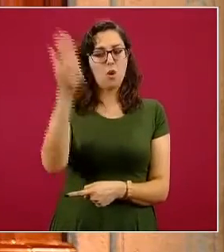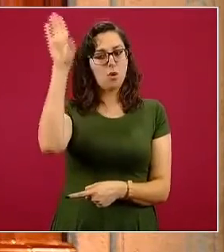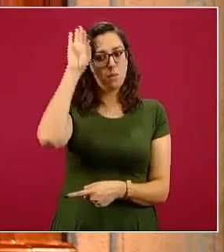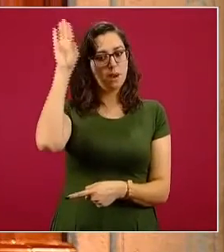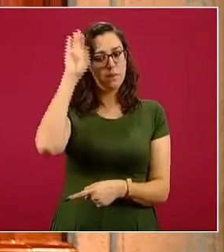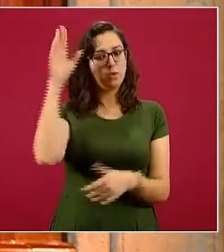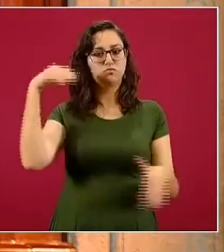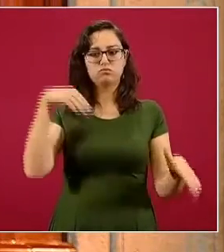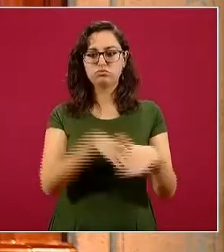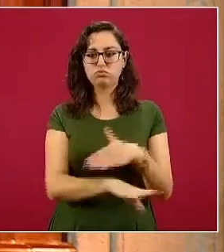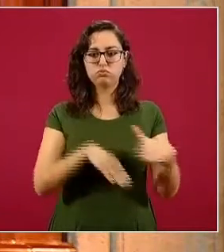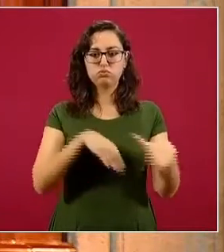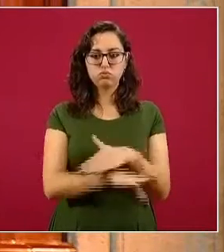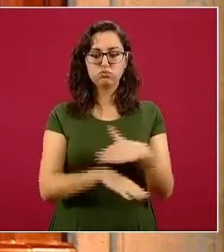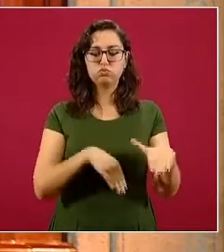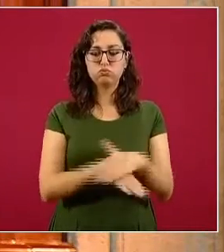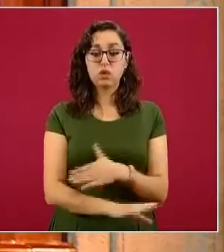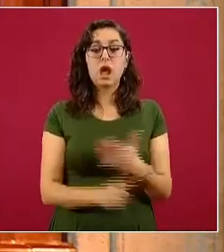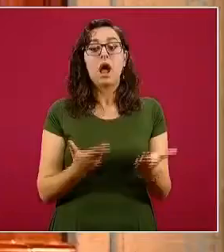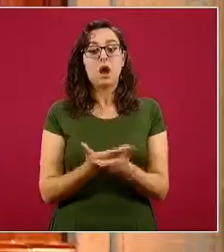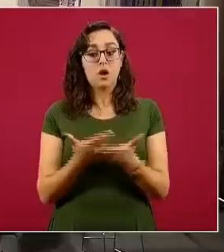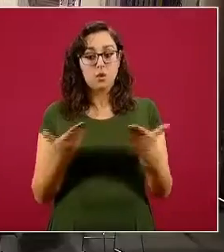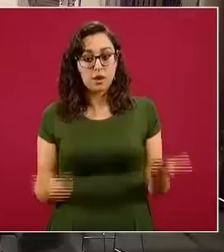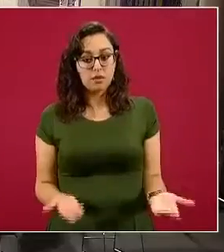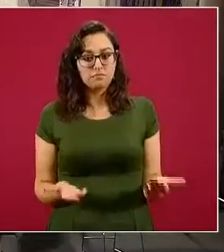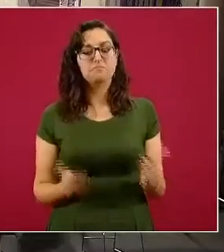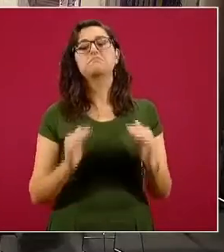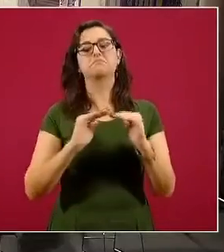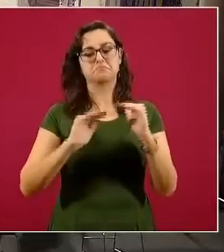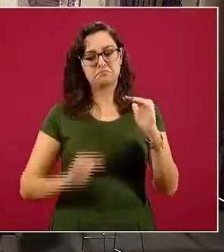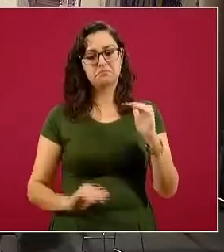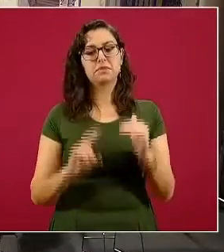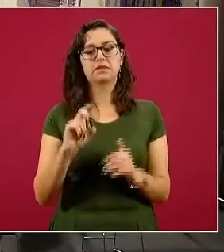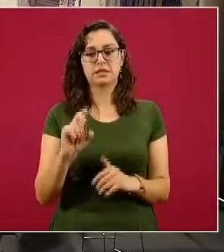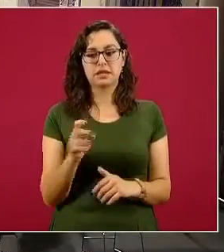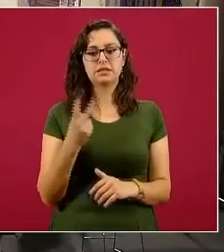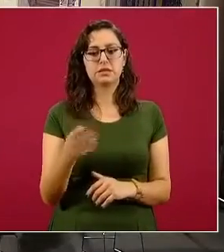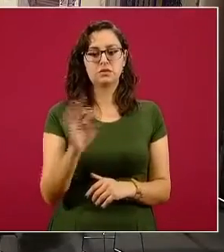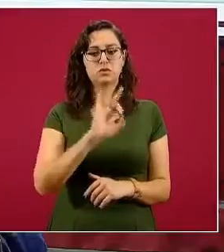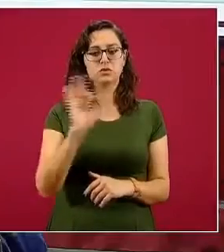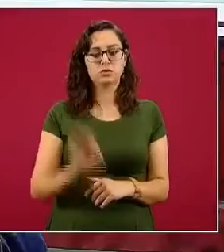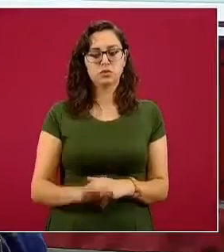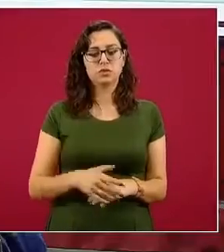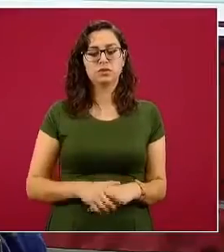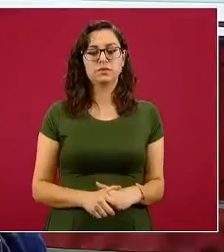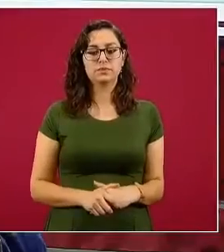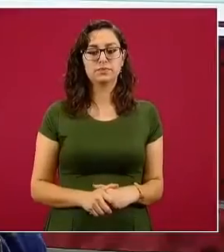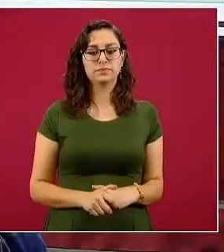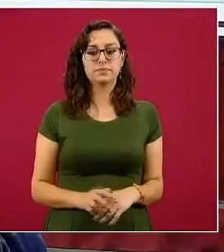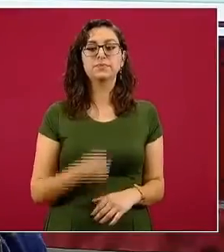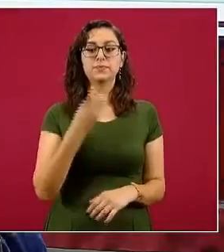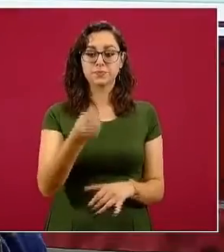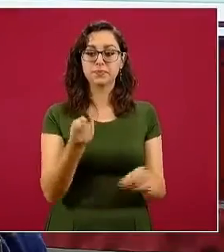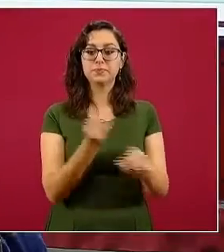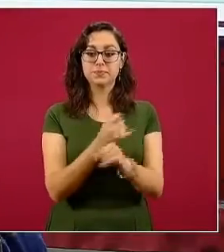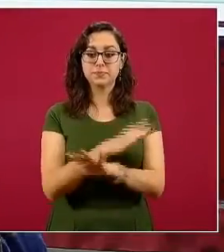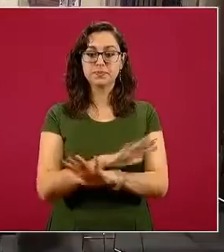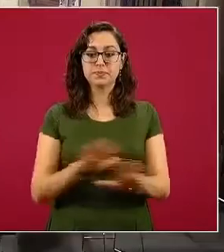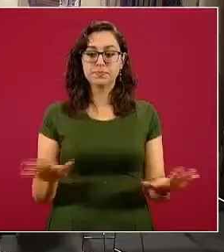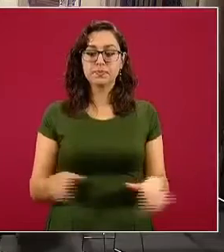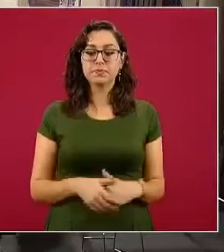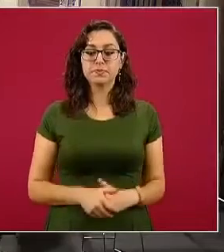cargas de hospitalización, y para el día de hoy todavía tenemos un menos 32% de la misma. Sería la actualización para esta